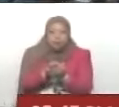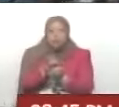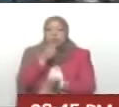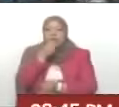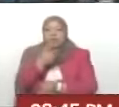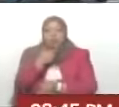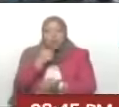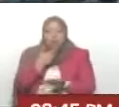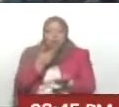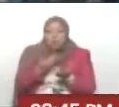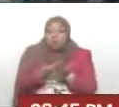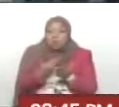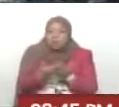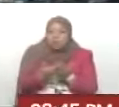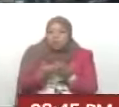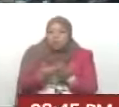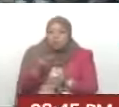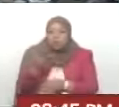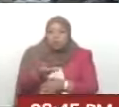muchos proyectos